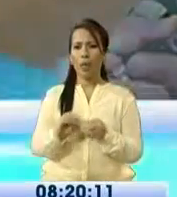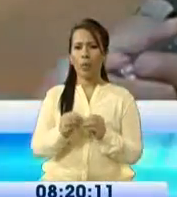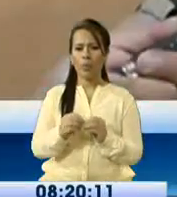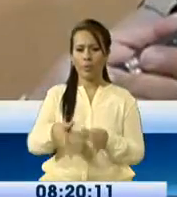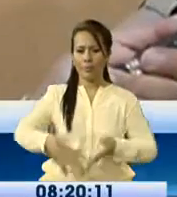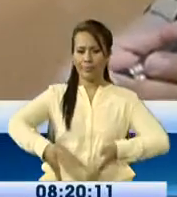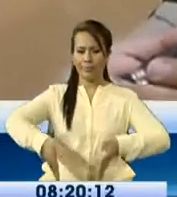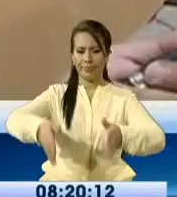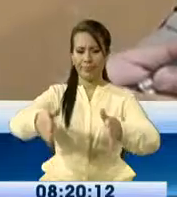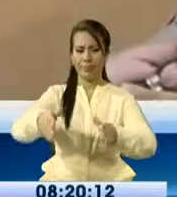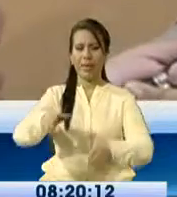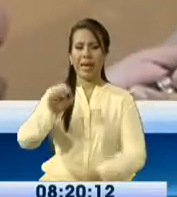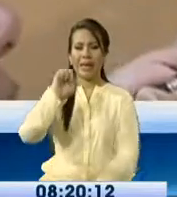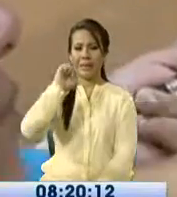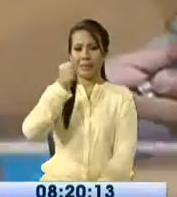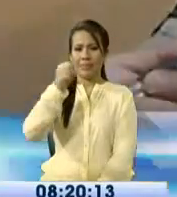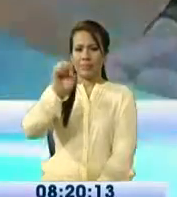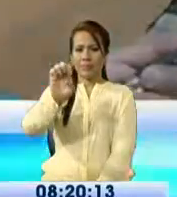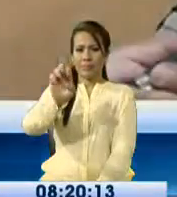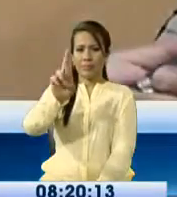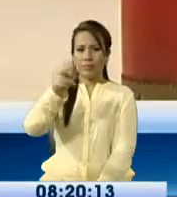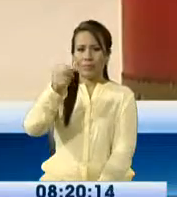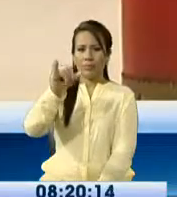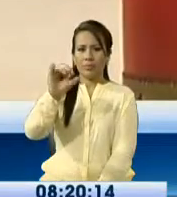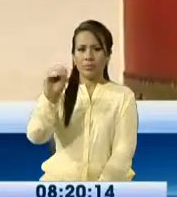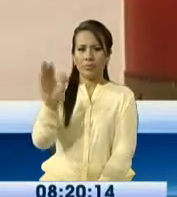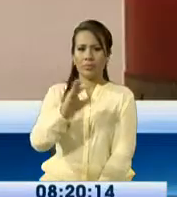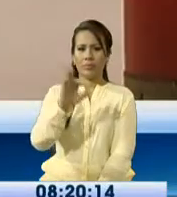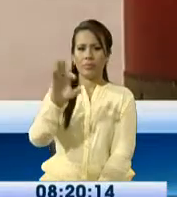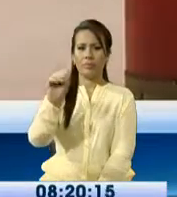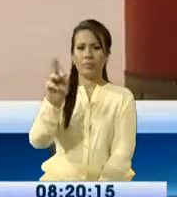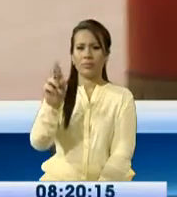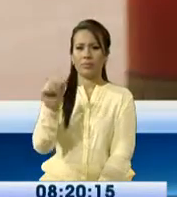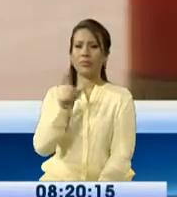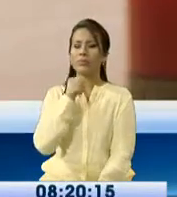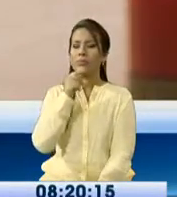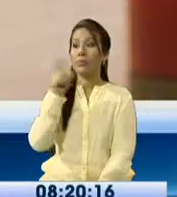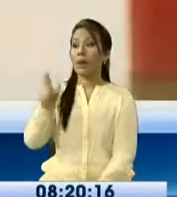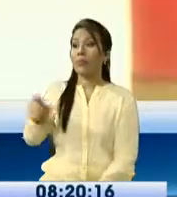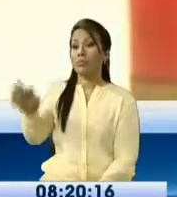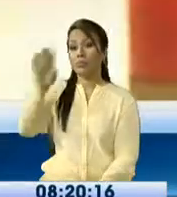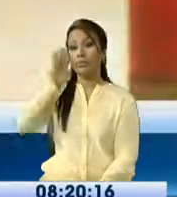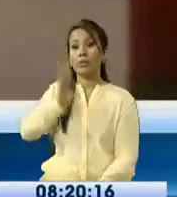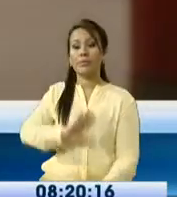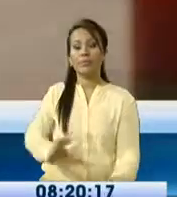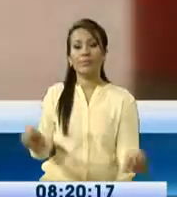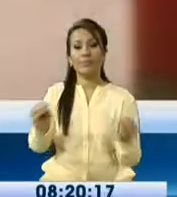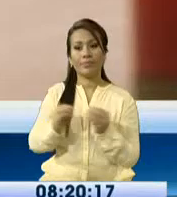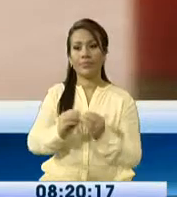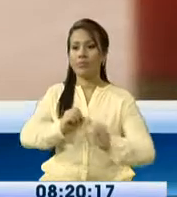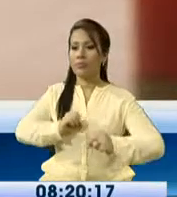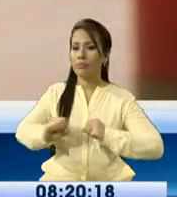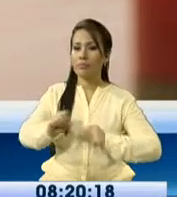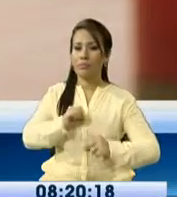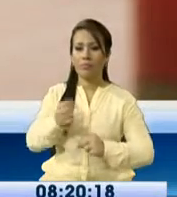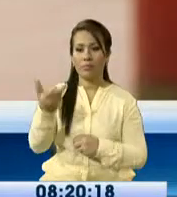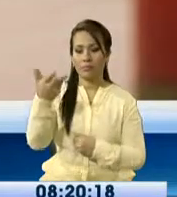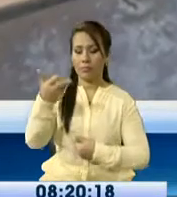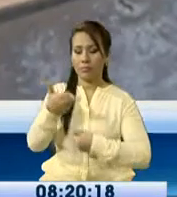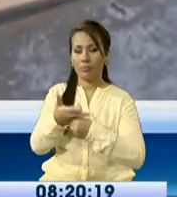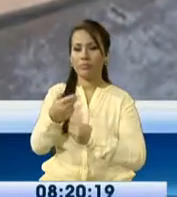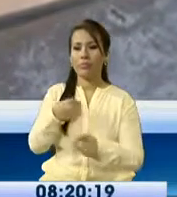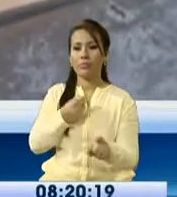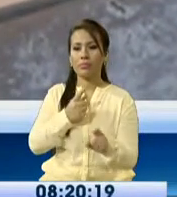Toral, ahí se logró la intersección por la colaboración de varias unidades más. Al momento que se le hace el registro, se le encuentra el arma. Un